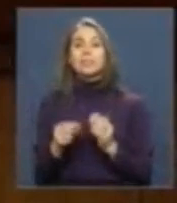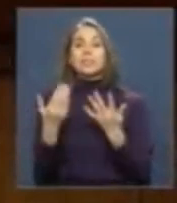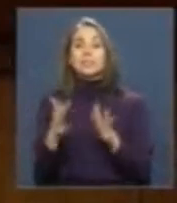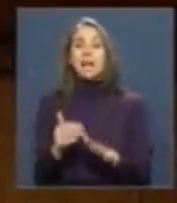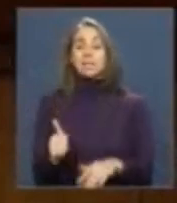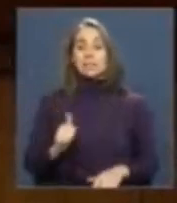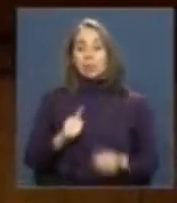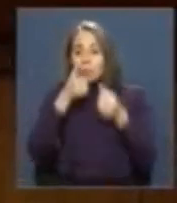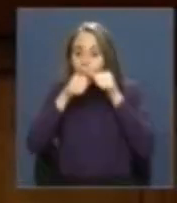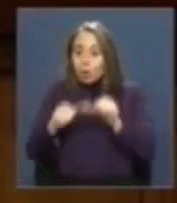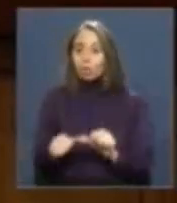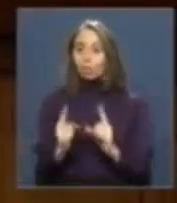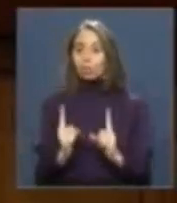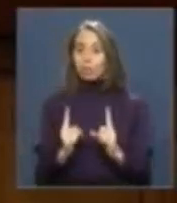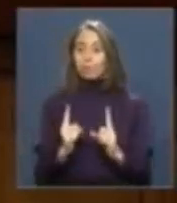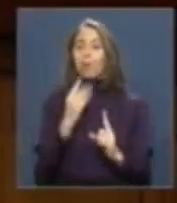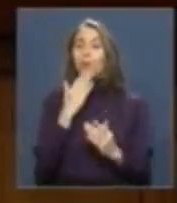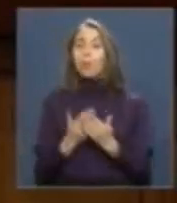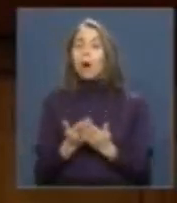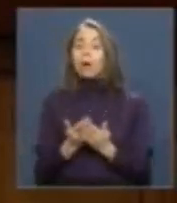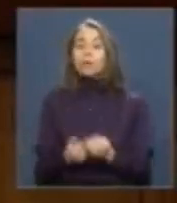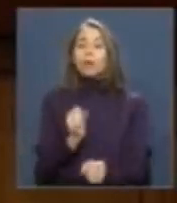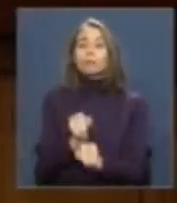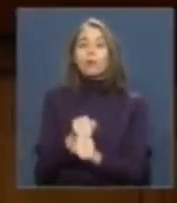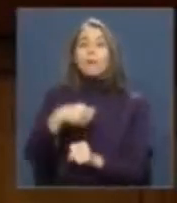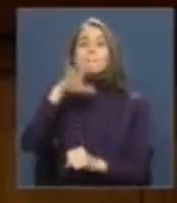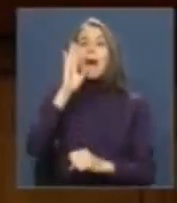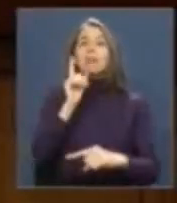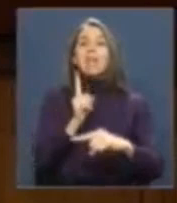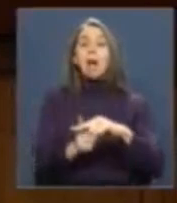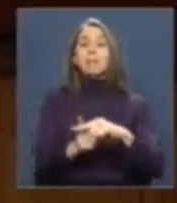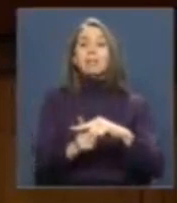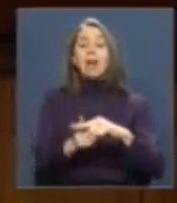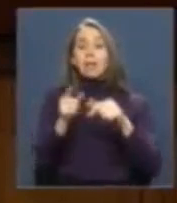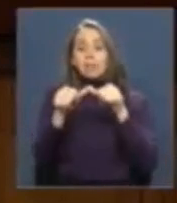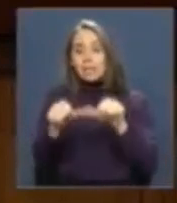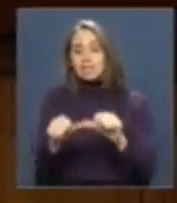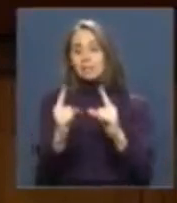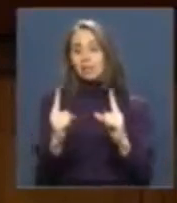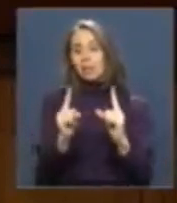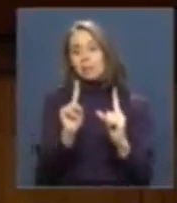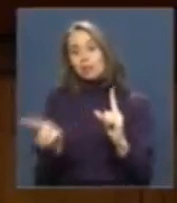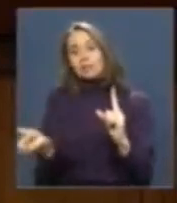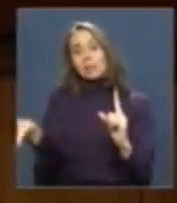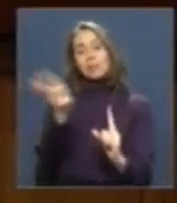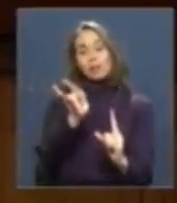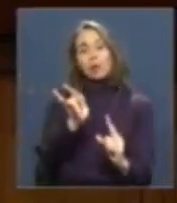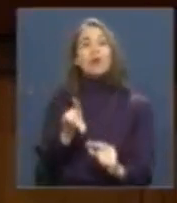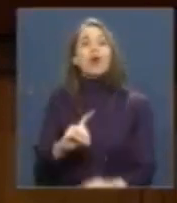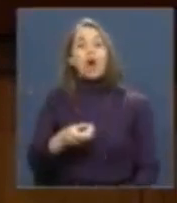periodo cuando han ejercido más de la mitad del respectivo mandato a los gobernadores regionales